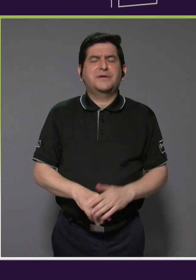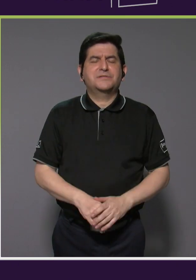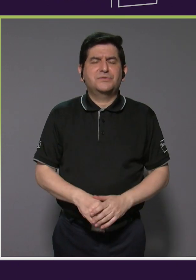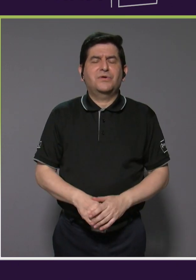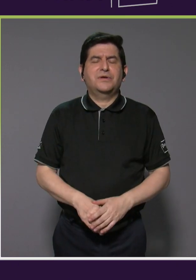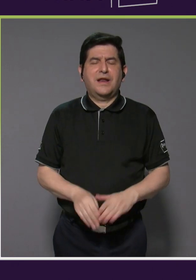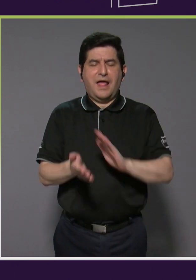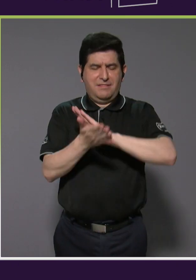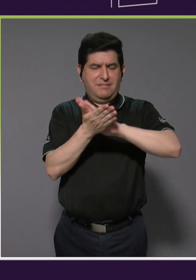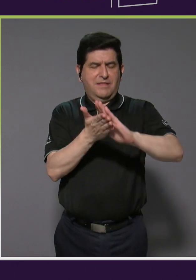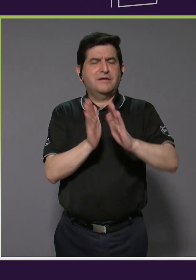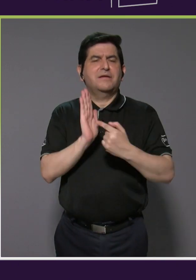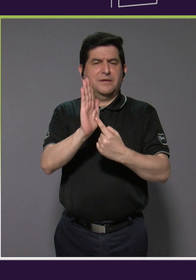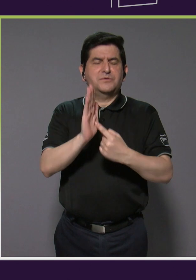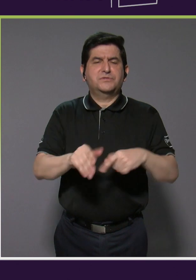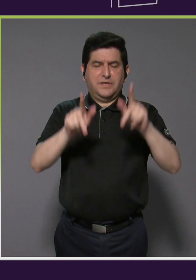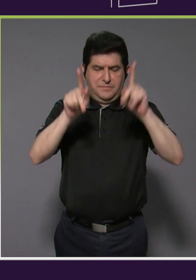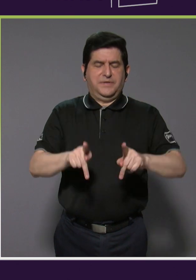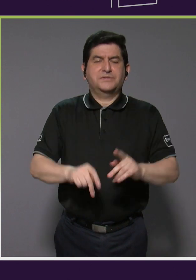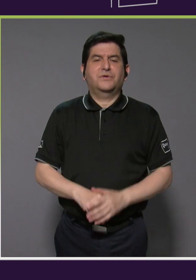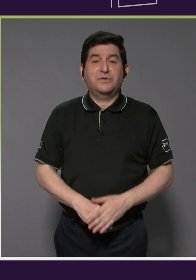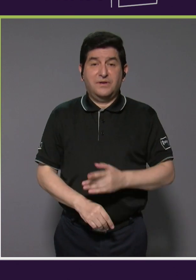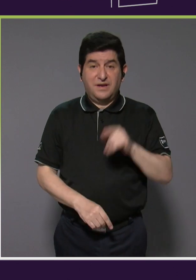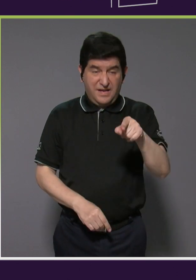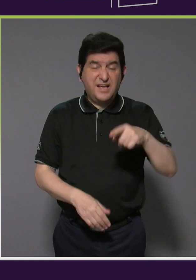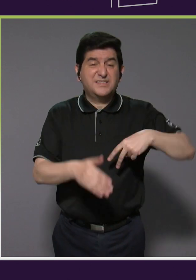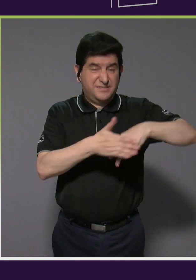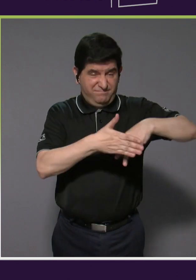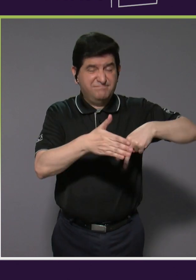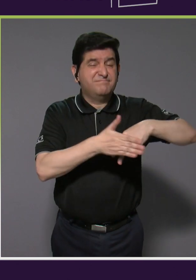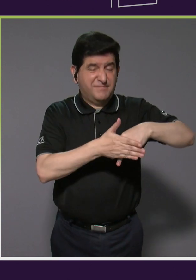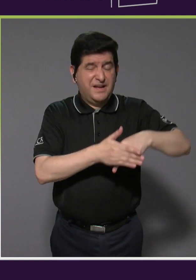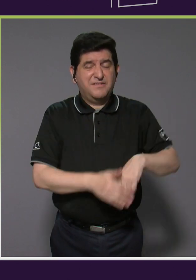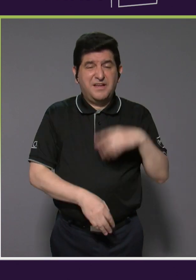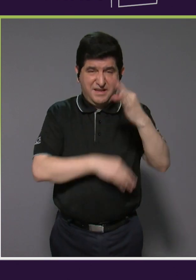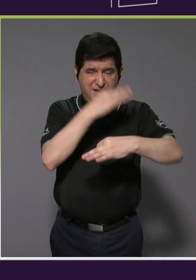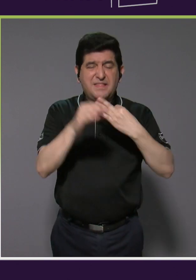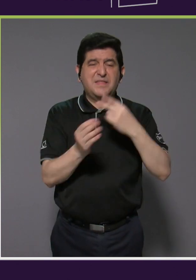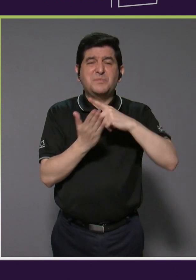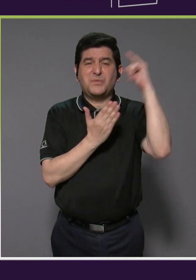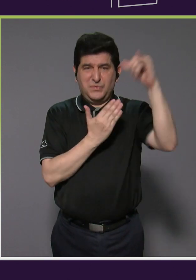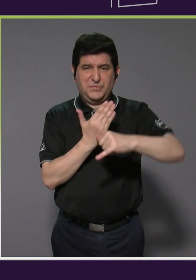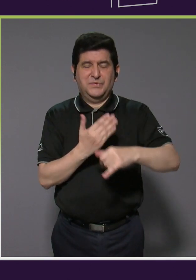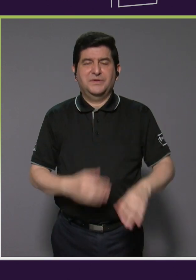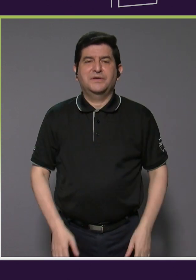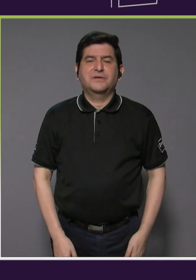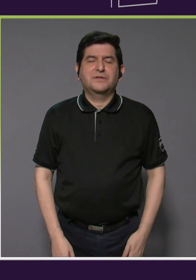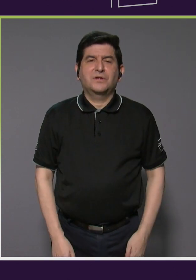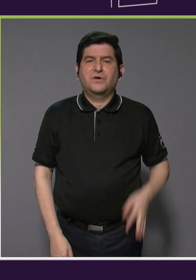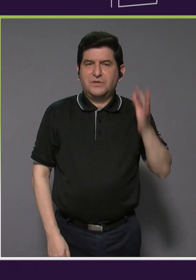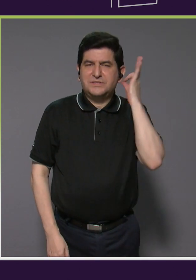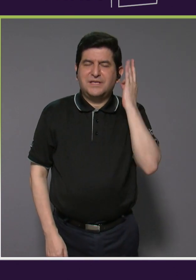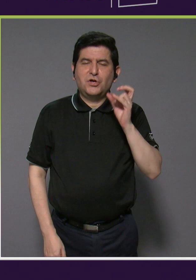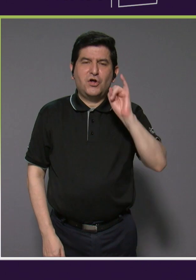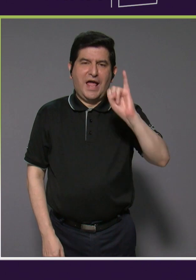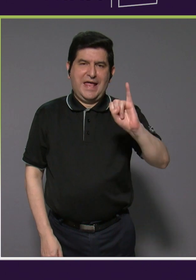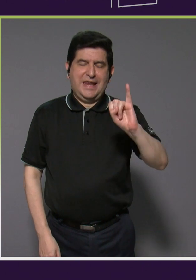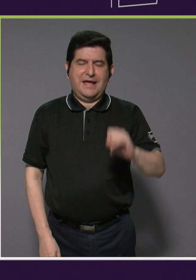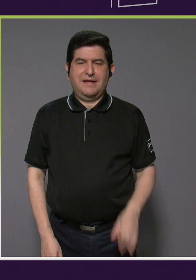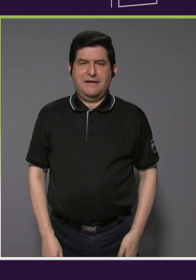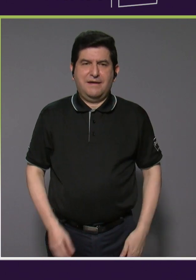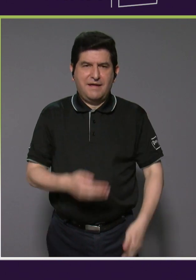su dignidad como personas, y esto se lo estamos truncando con este tipo de proyectos. Y doña Eliana,